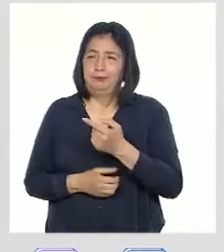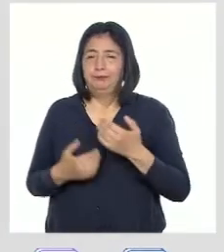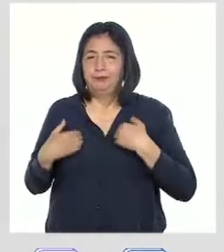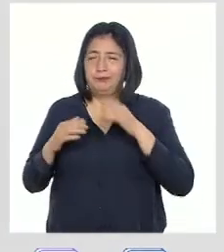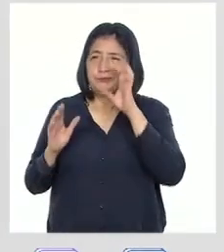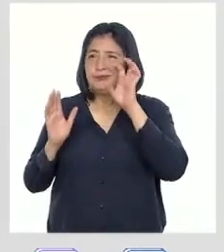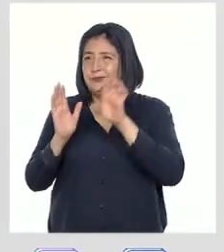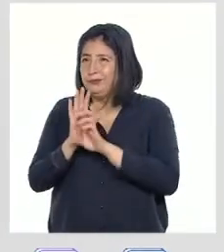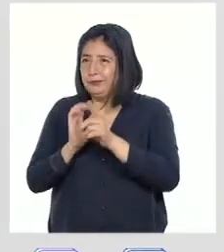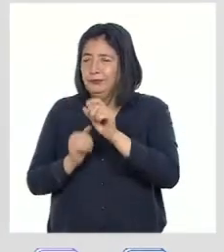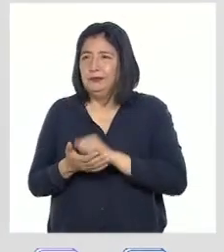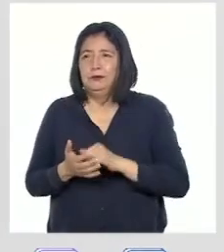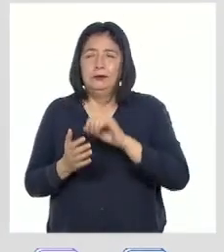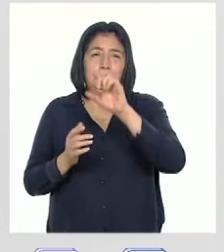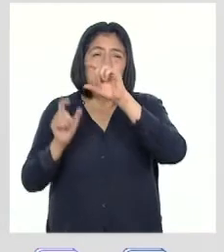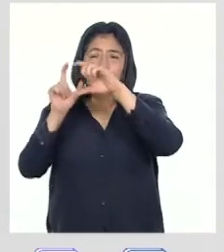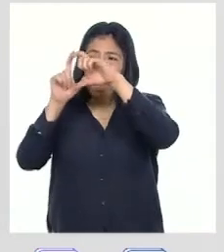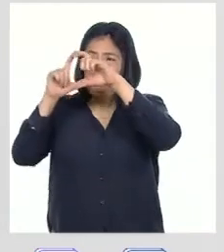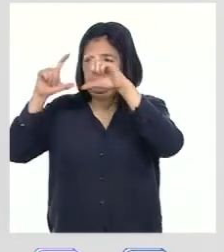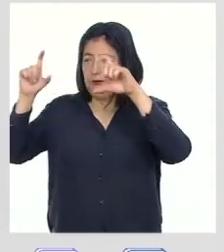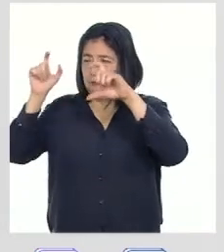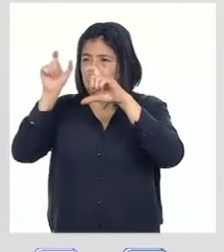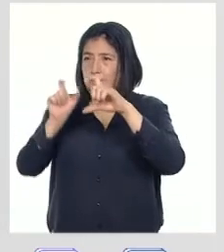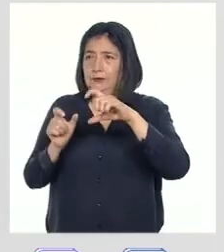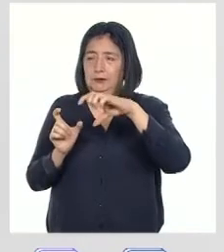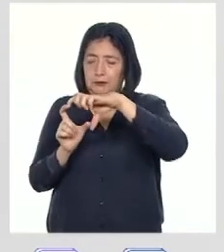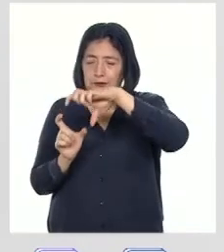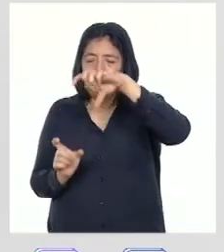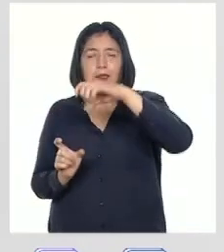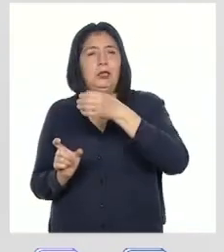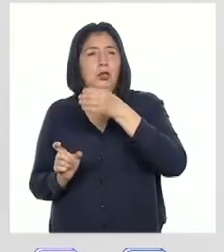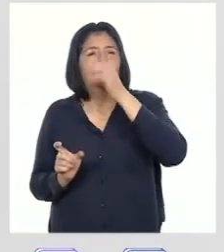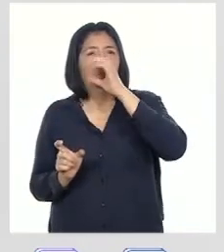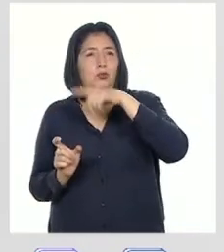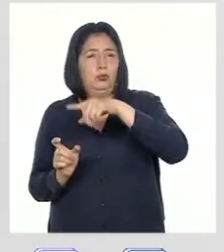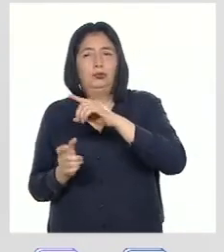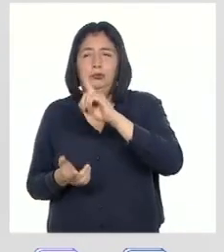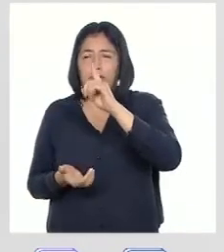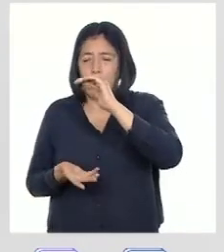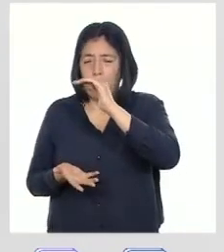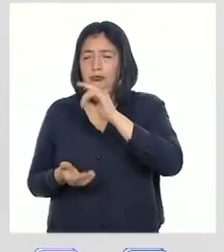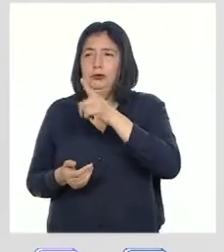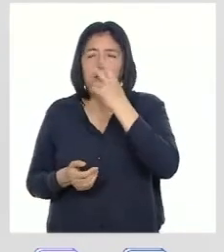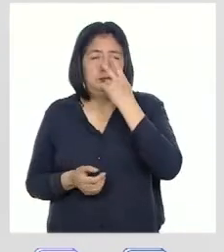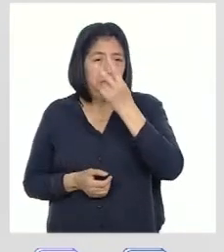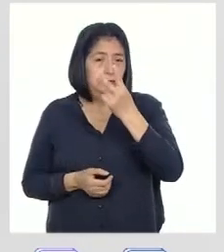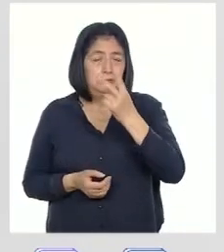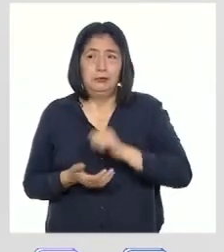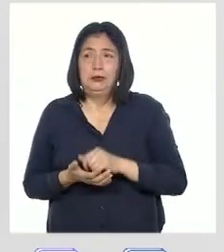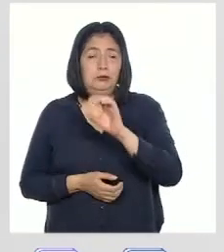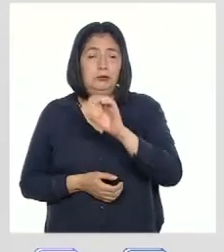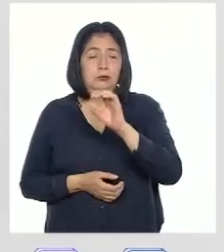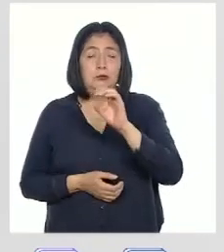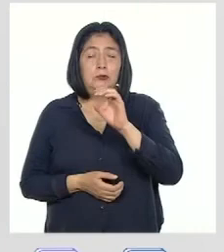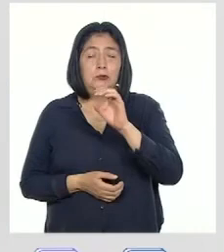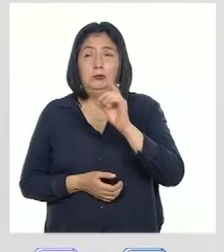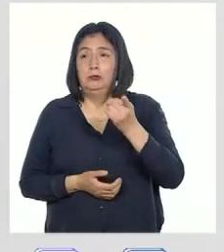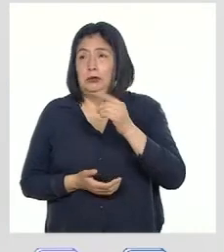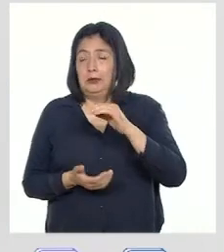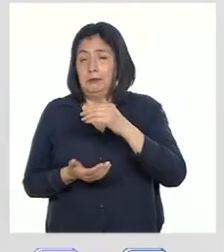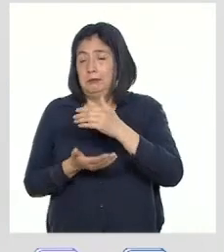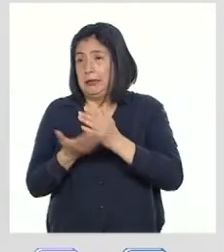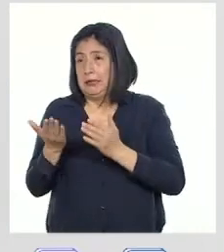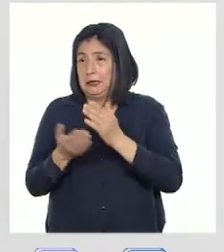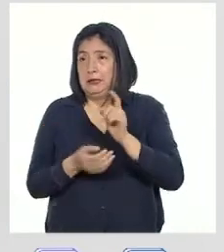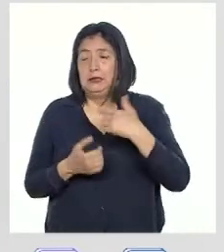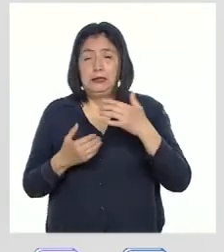manera de ejemplo, la tabla nutricional de una caja de jugos de un litro. Observa que solo en una porción de jugo